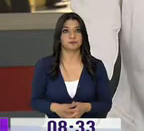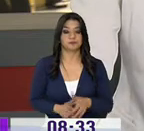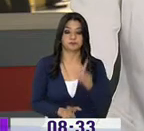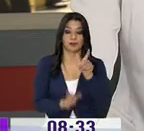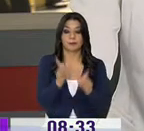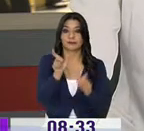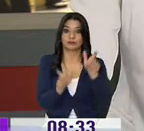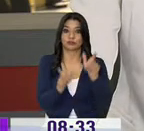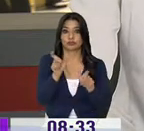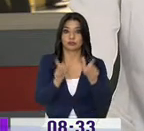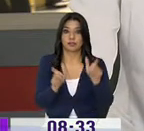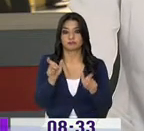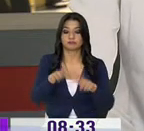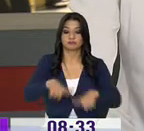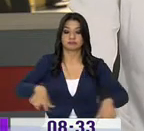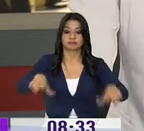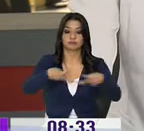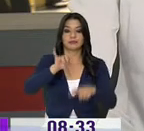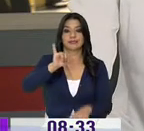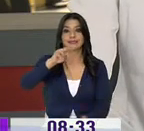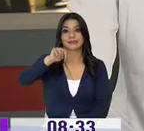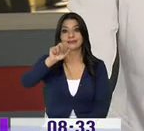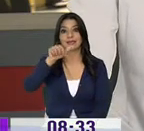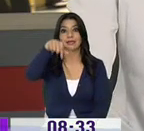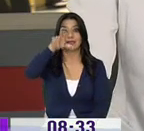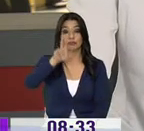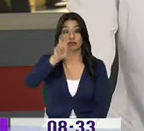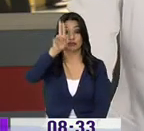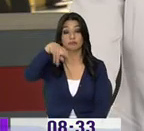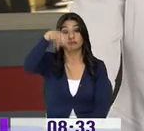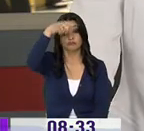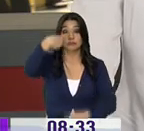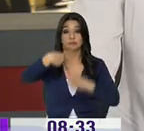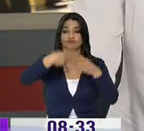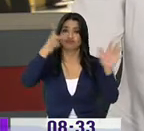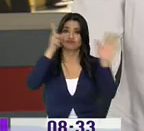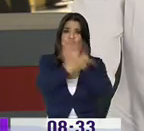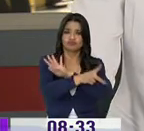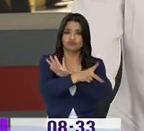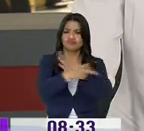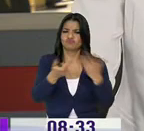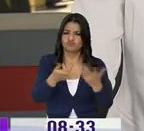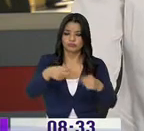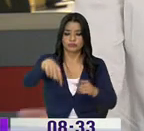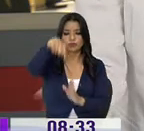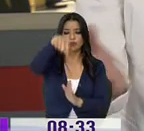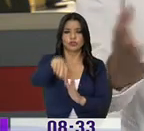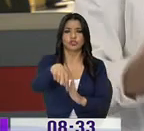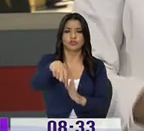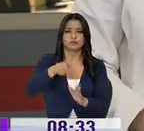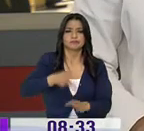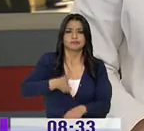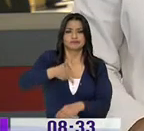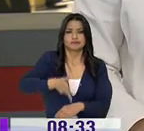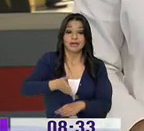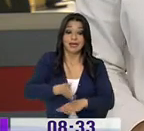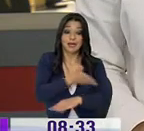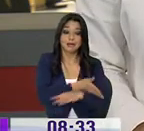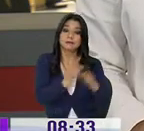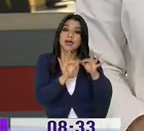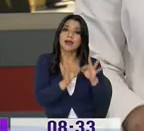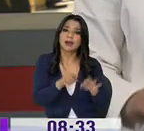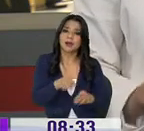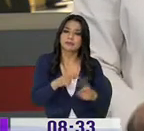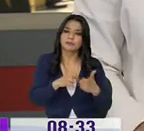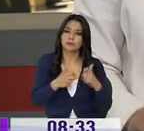y transeúntes en el sector de Iñaquito, en el norte de la capital, denunciaron un enorme bache que se generó tras la reparación de un